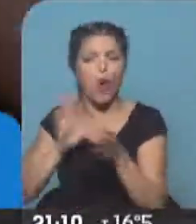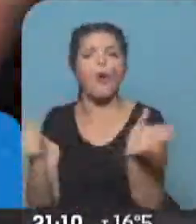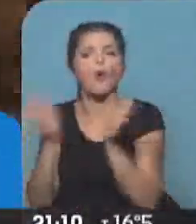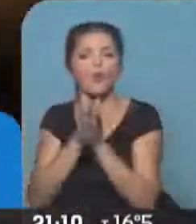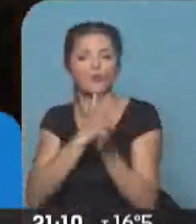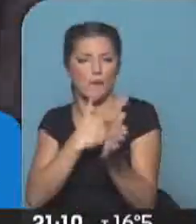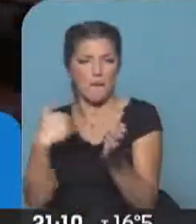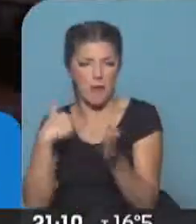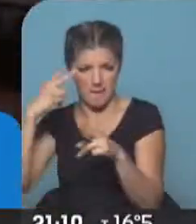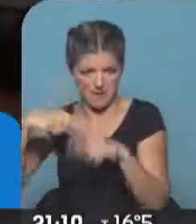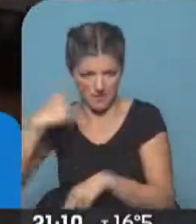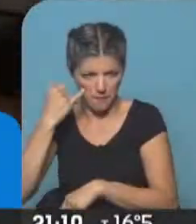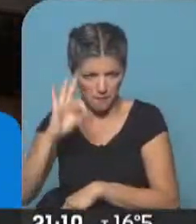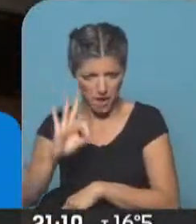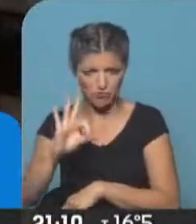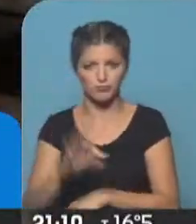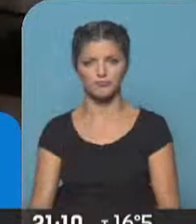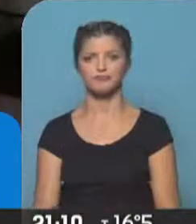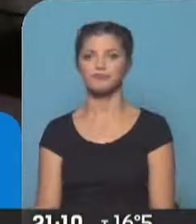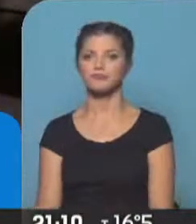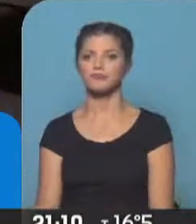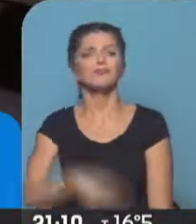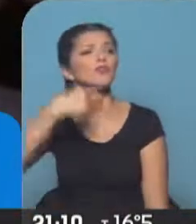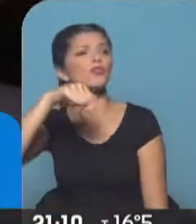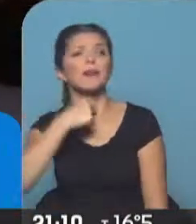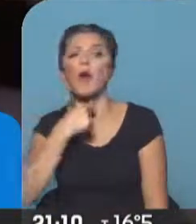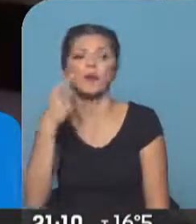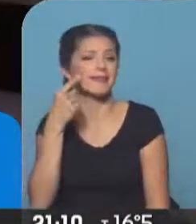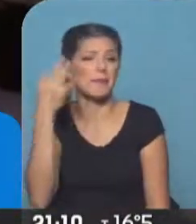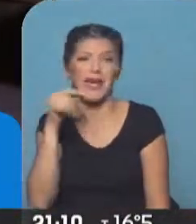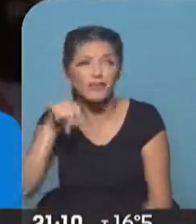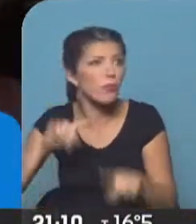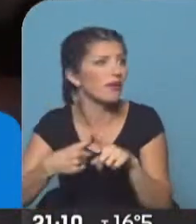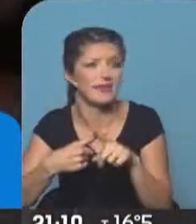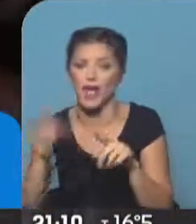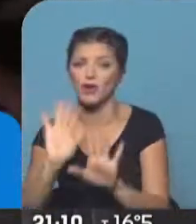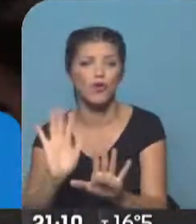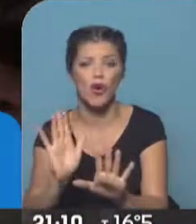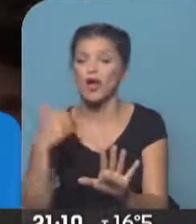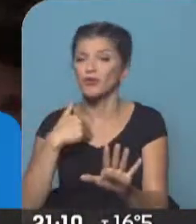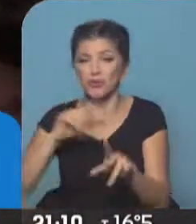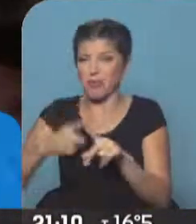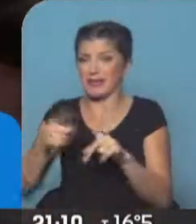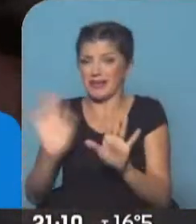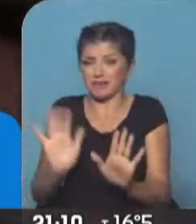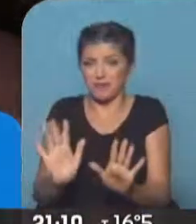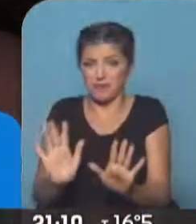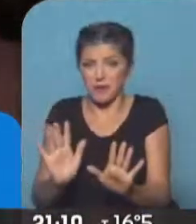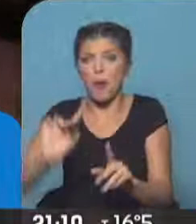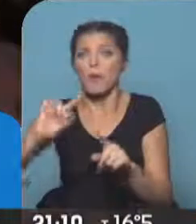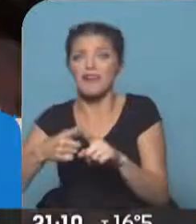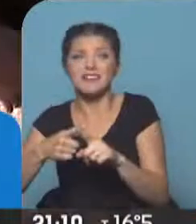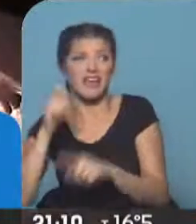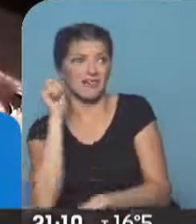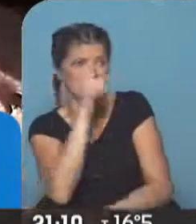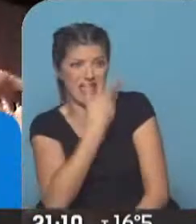de Mayo. Nosotros queremos saber la verdad, esto no es política. Nosotros no estamos haciendo política. La política la marcó el